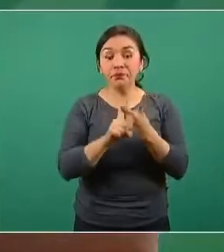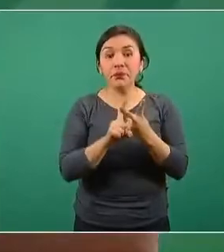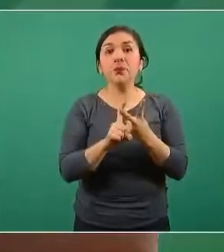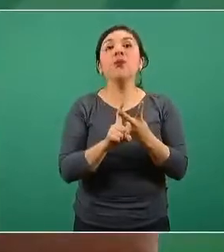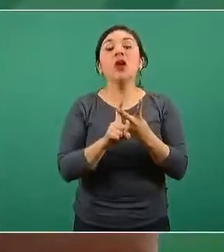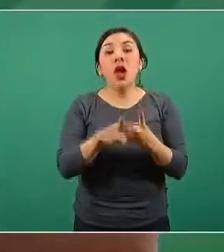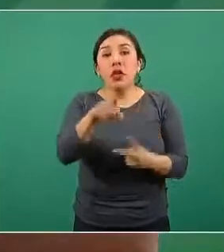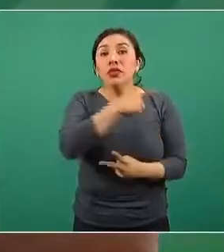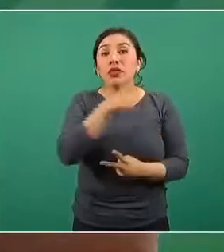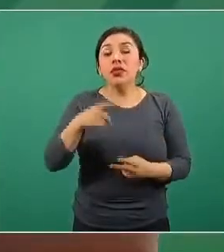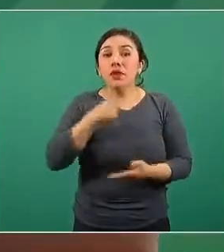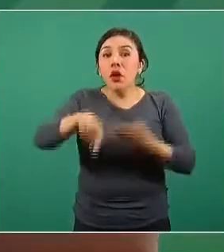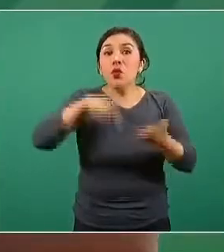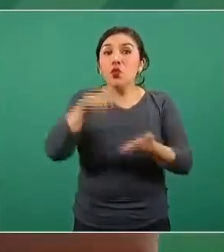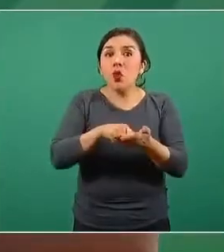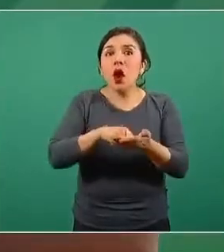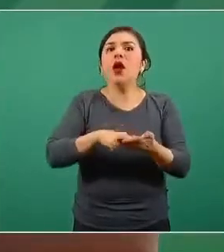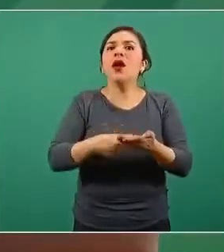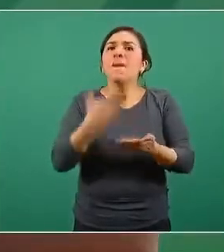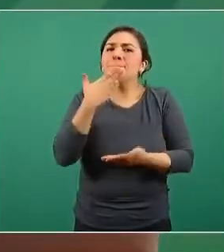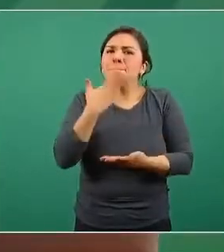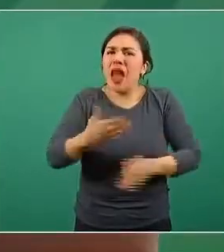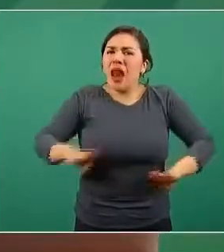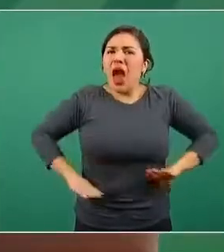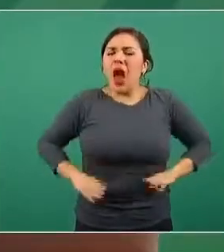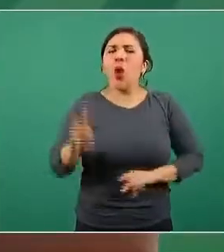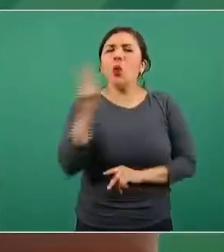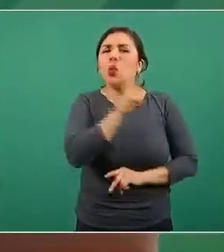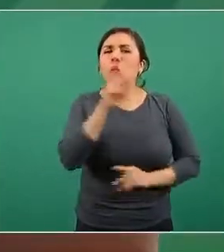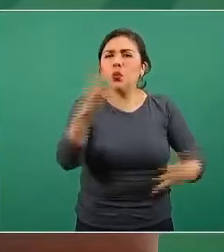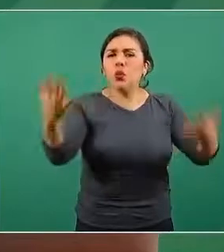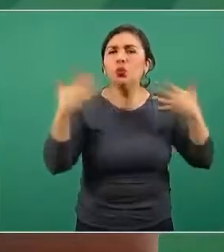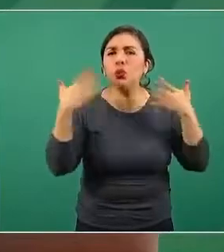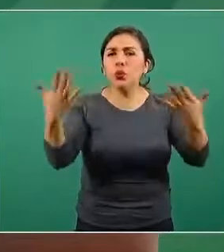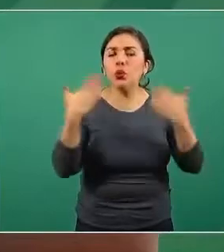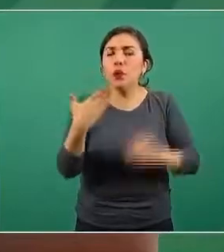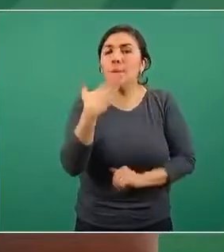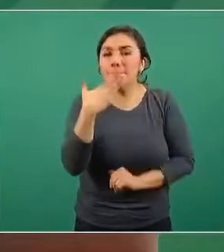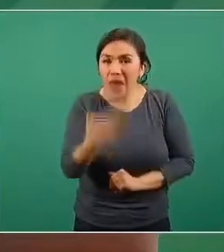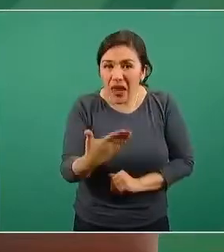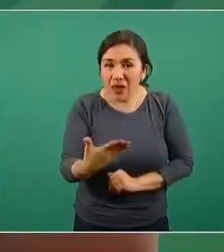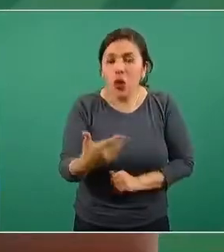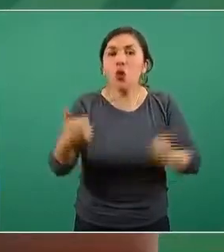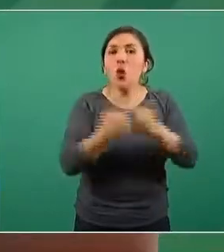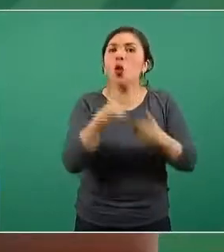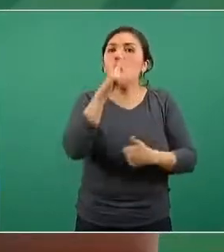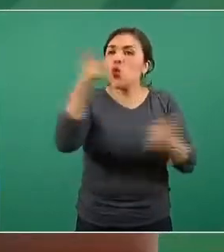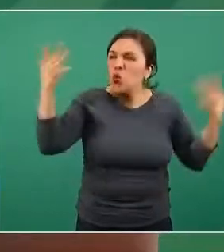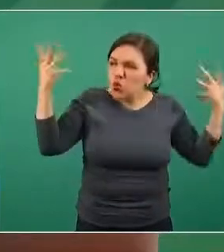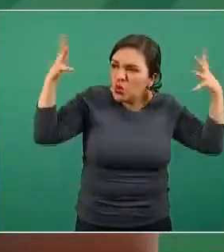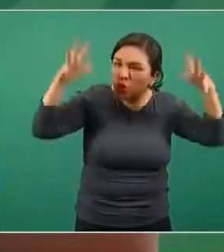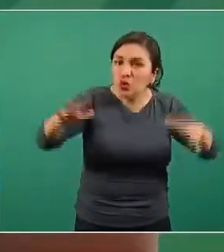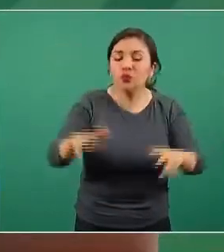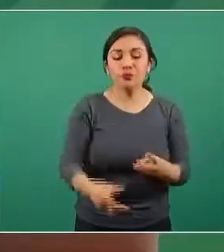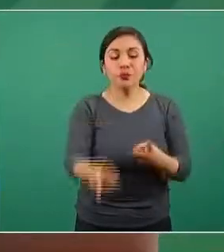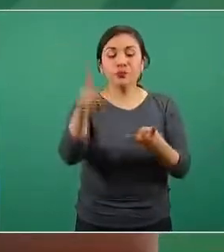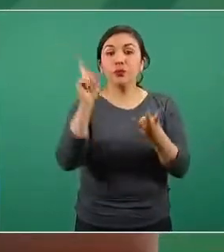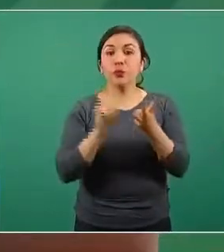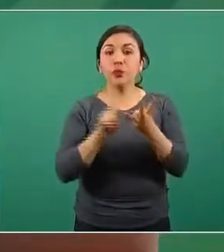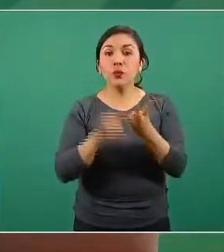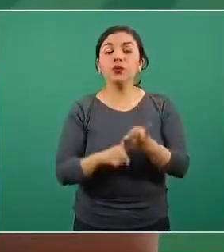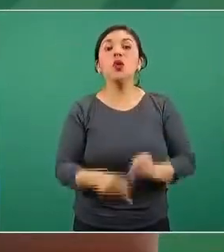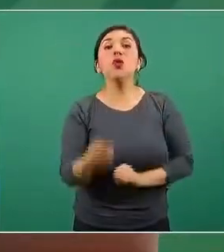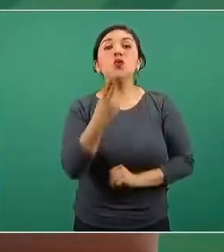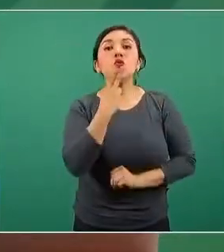el mantener lugares de manera ventilada adecuadamente, iluminados. El tercero es